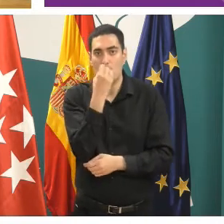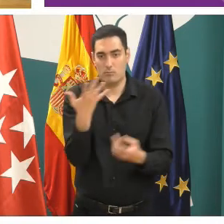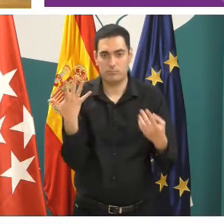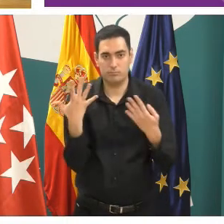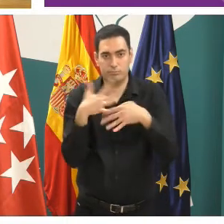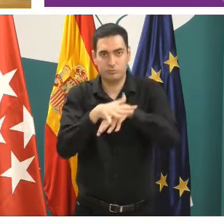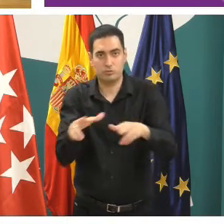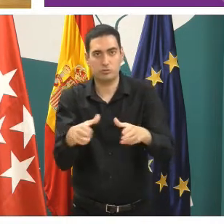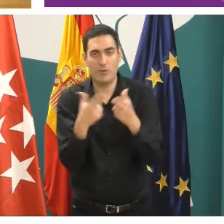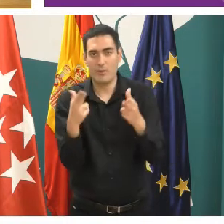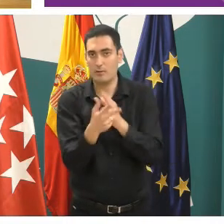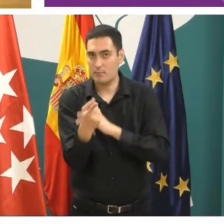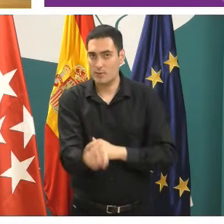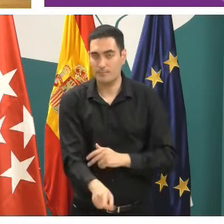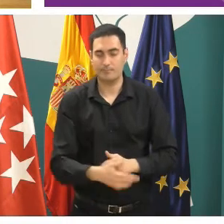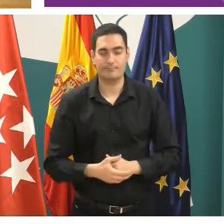la sociedad.